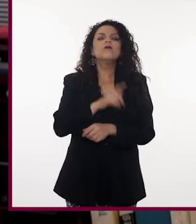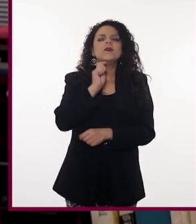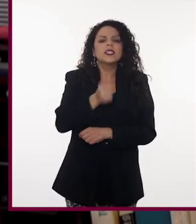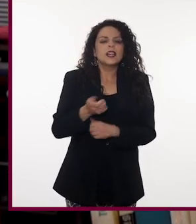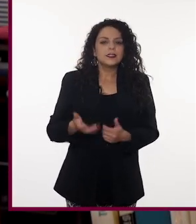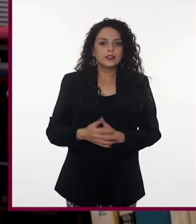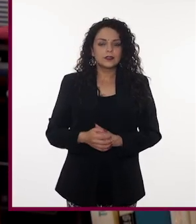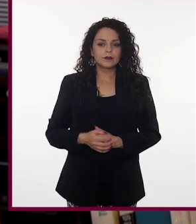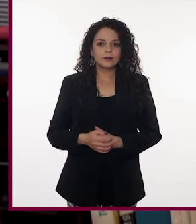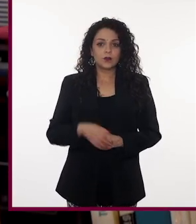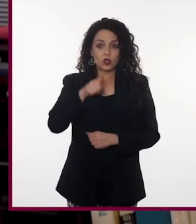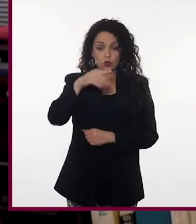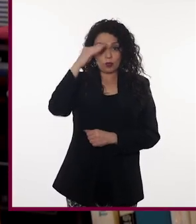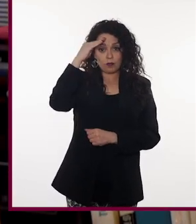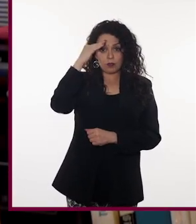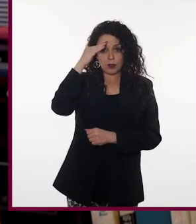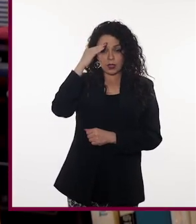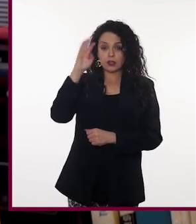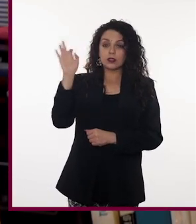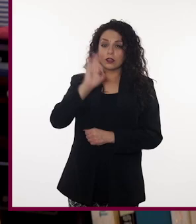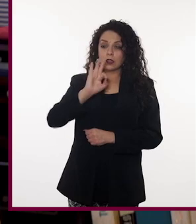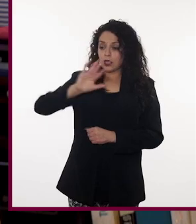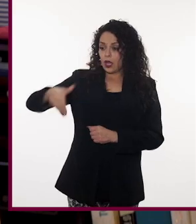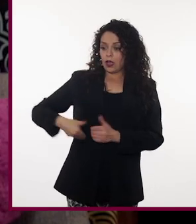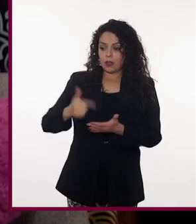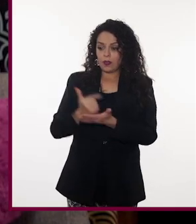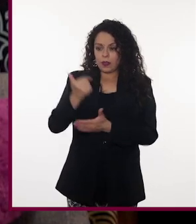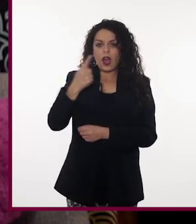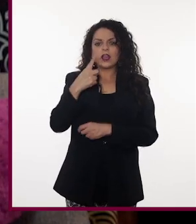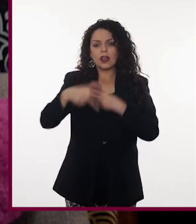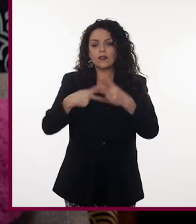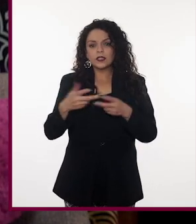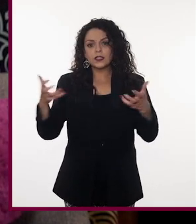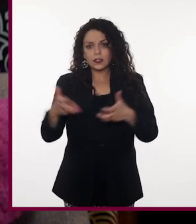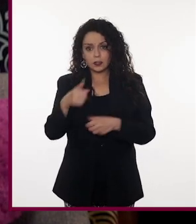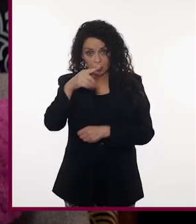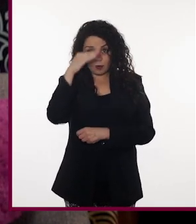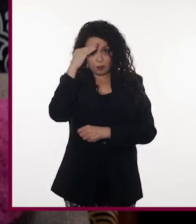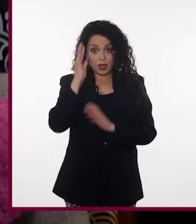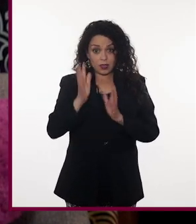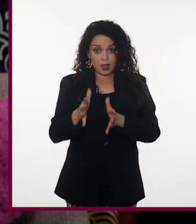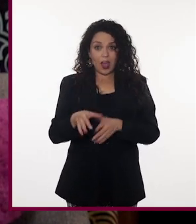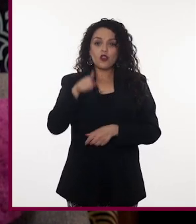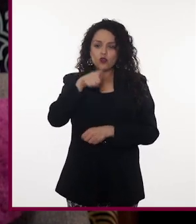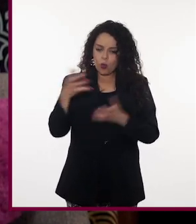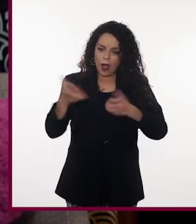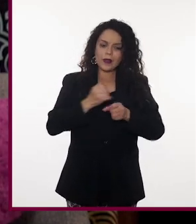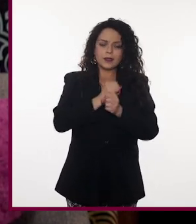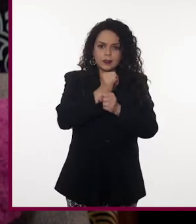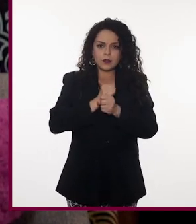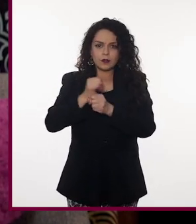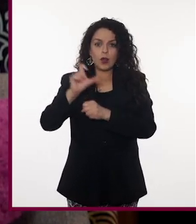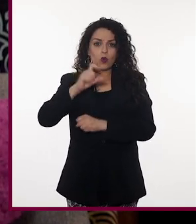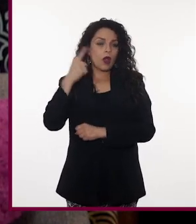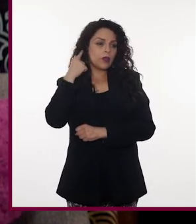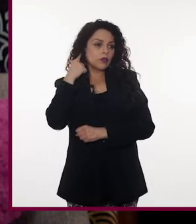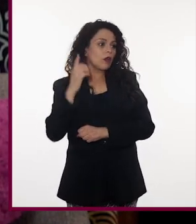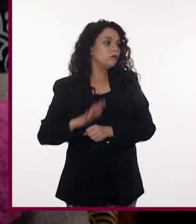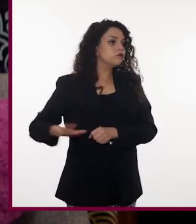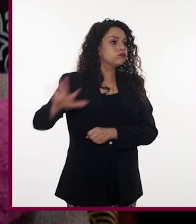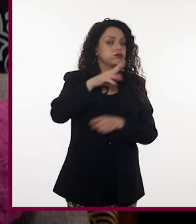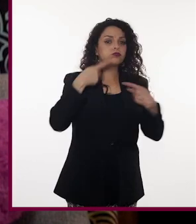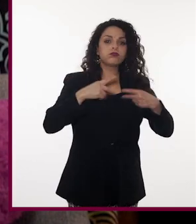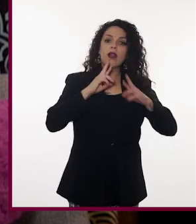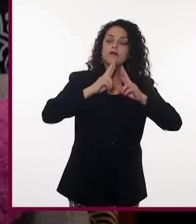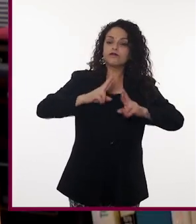hacer si te ocurre algún accidente grave? Haz tu propia investigación y después de escuchar las respuestas de las personas